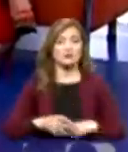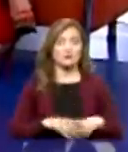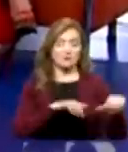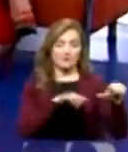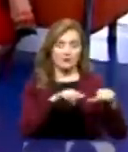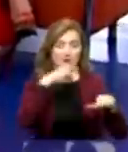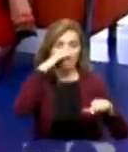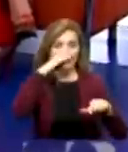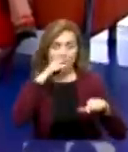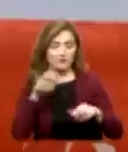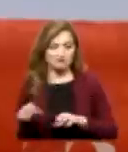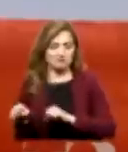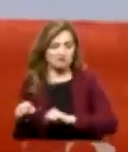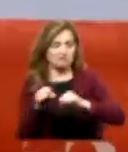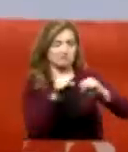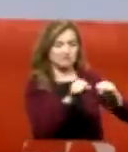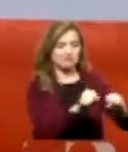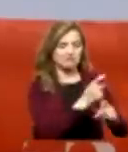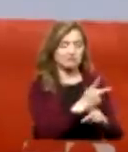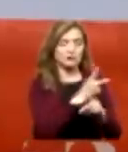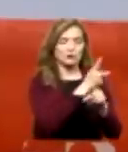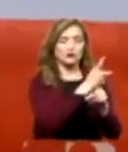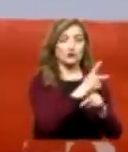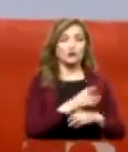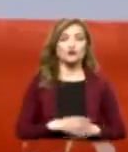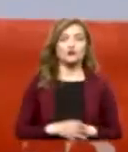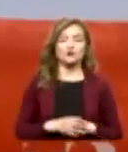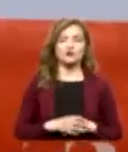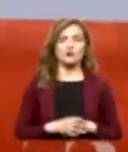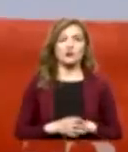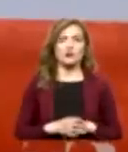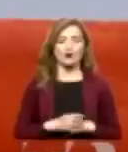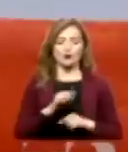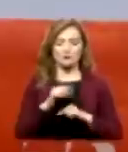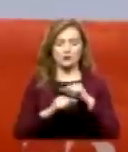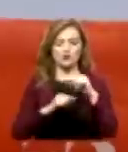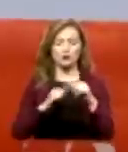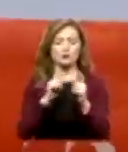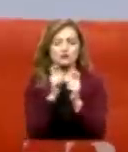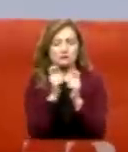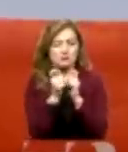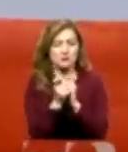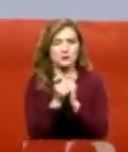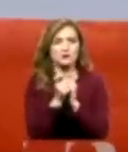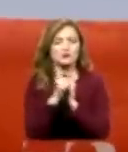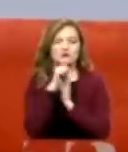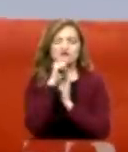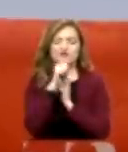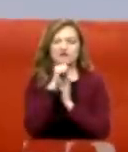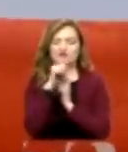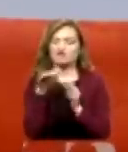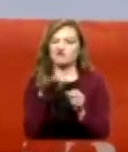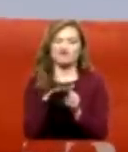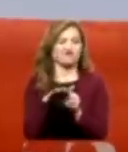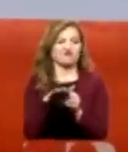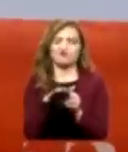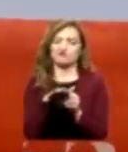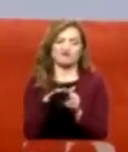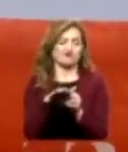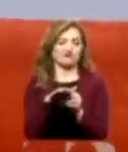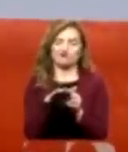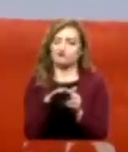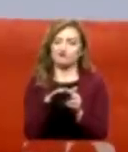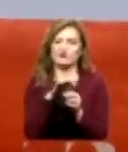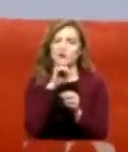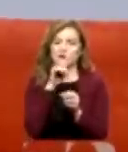espacios para niños. Entonces creo que sí se han ido haciendo mecanismos, pero obviamente todavía siguen siendo insuficientes, todavía no son